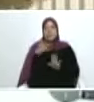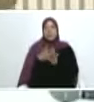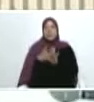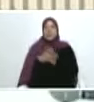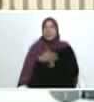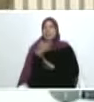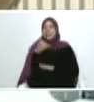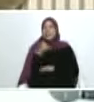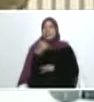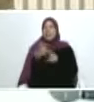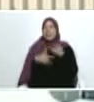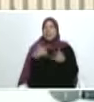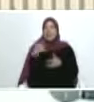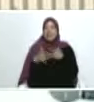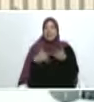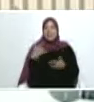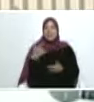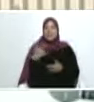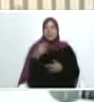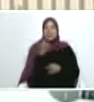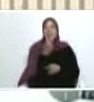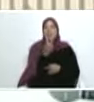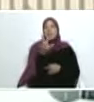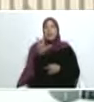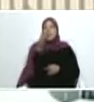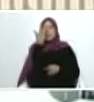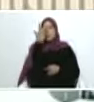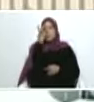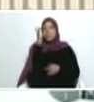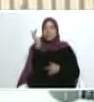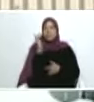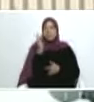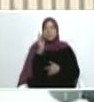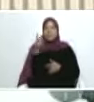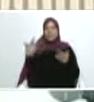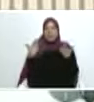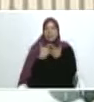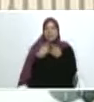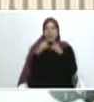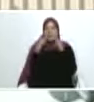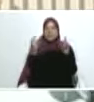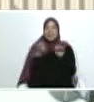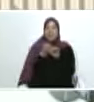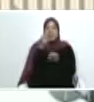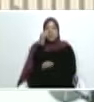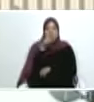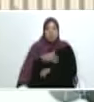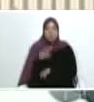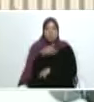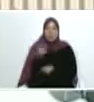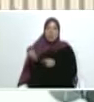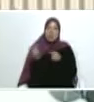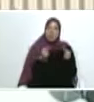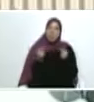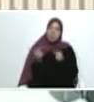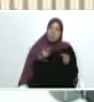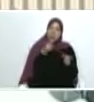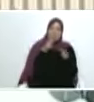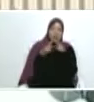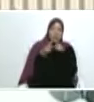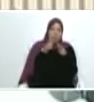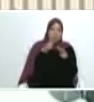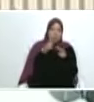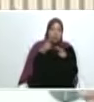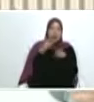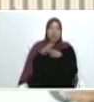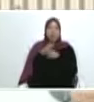celebrar la victoria del 23 de febrero de la batalla de los puentes con el pueblo en debate, en consulta, en